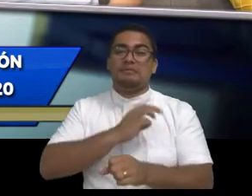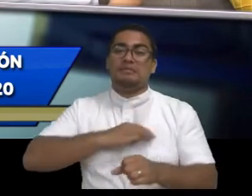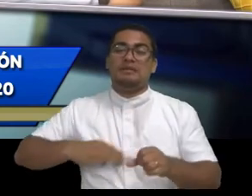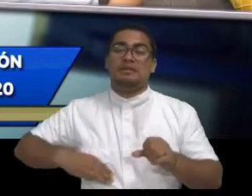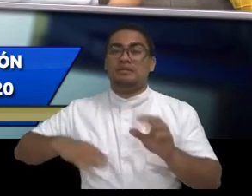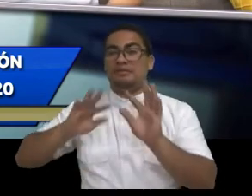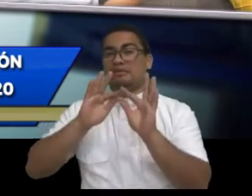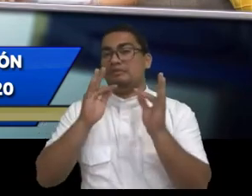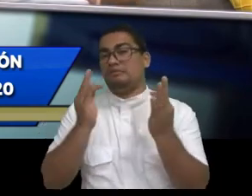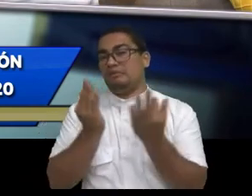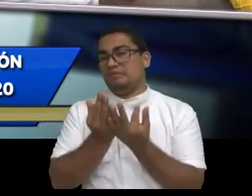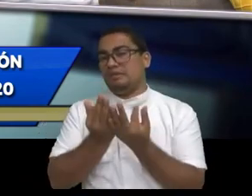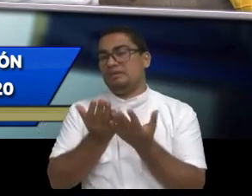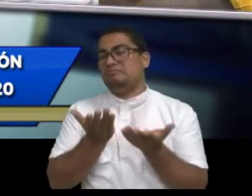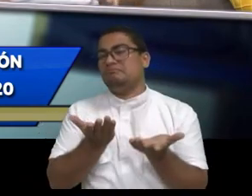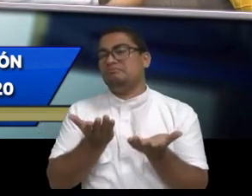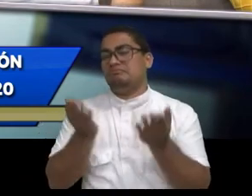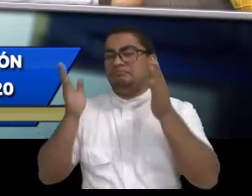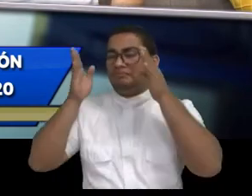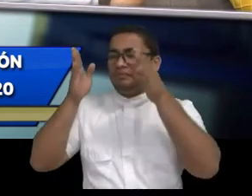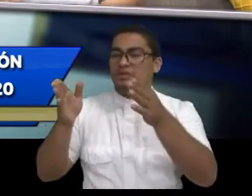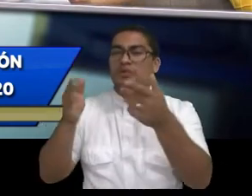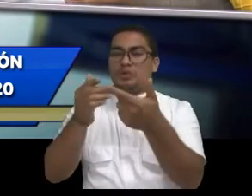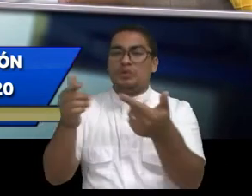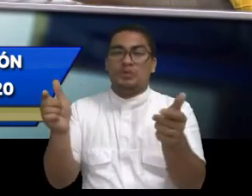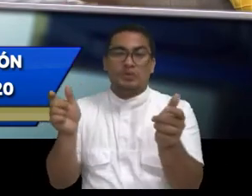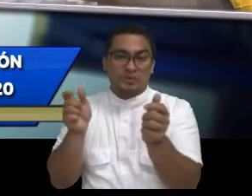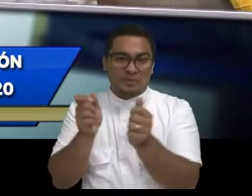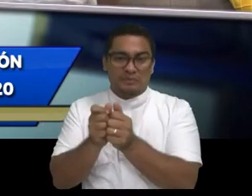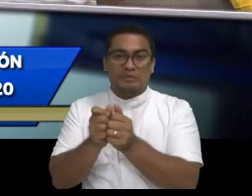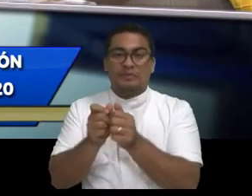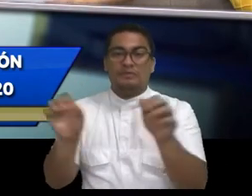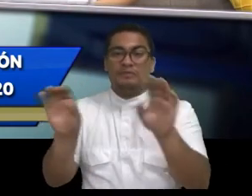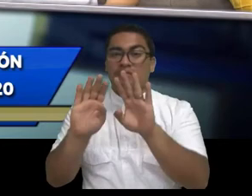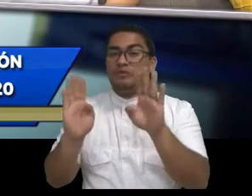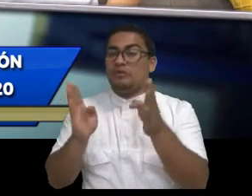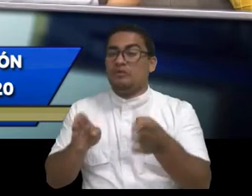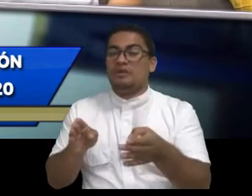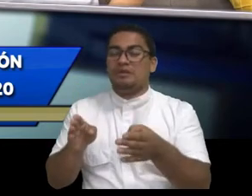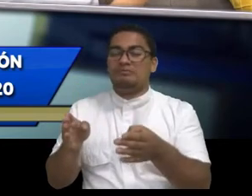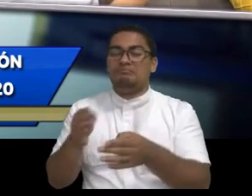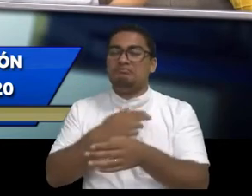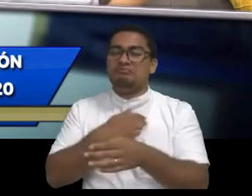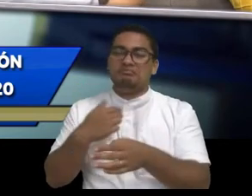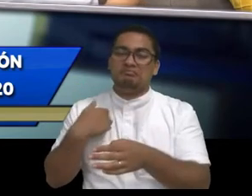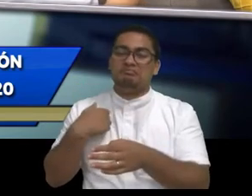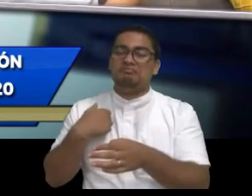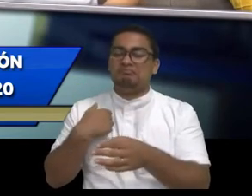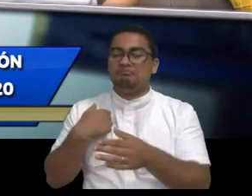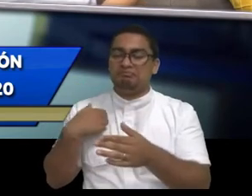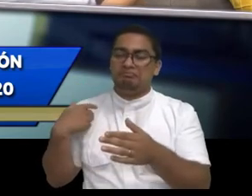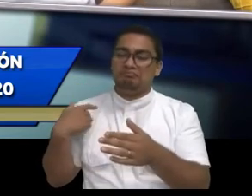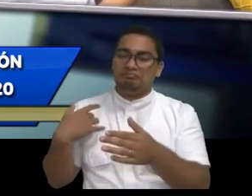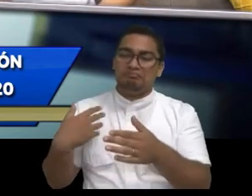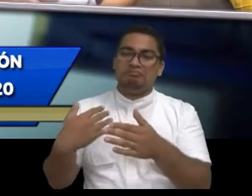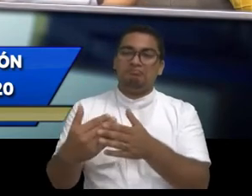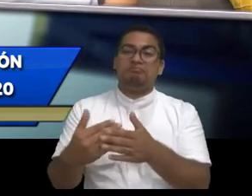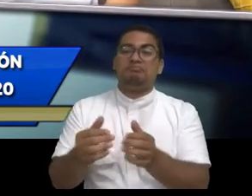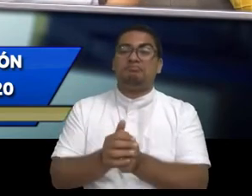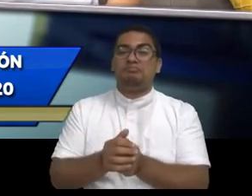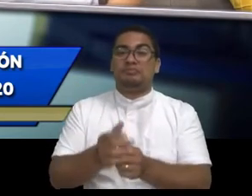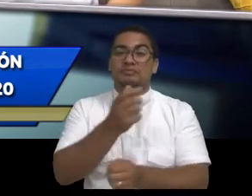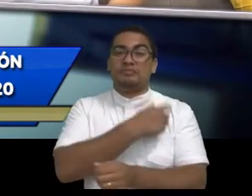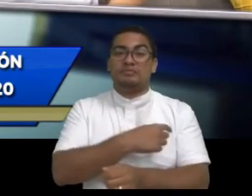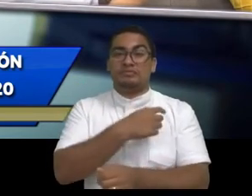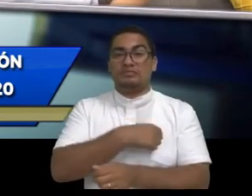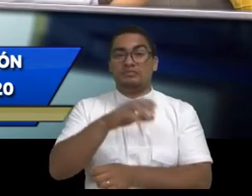atendiendo grupos de mujeres verdad esto lo hemos venido desarrollando durante este proceso revolucionario las escuelas de oficio que